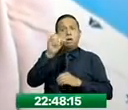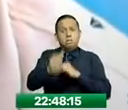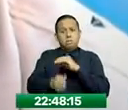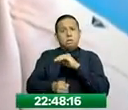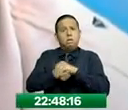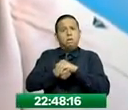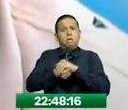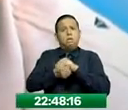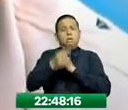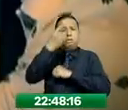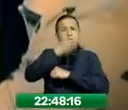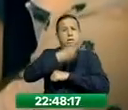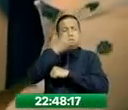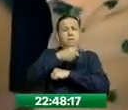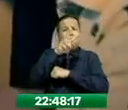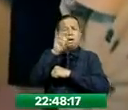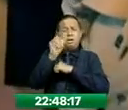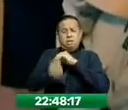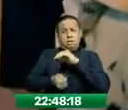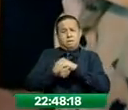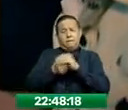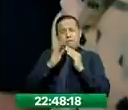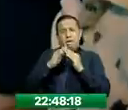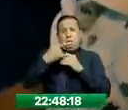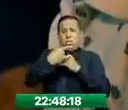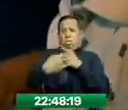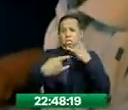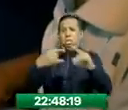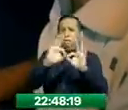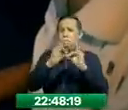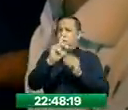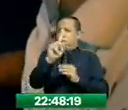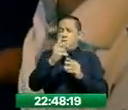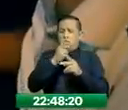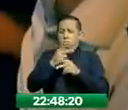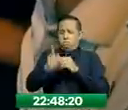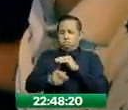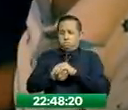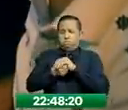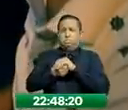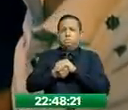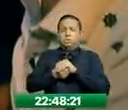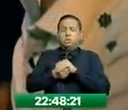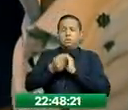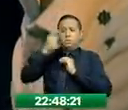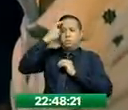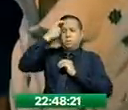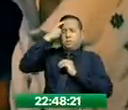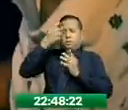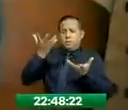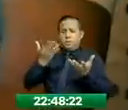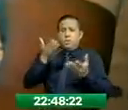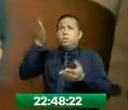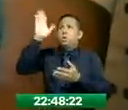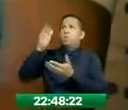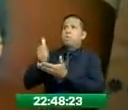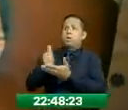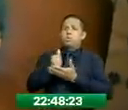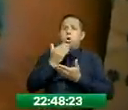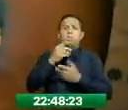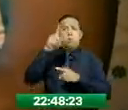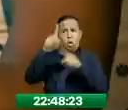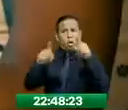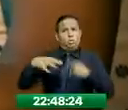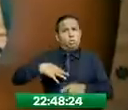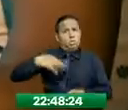su dormitorio para evitar contagiar a sus familiares está convencido que dios actúa a través de personas caritativas que lo ayudaron